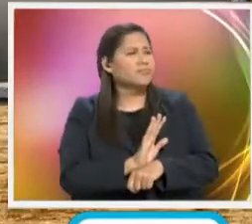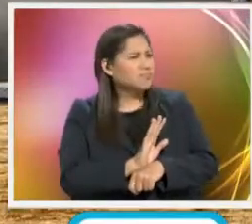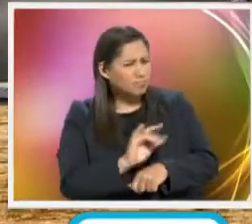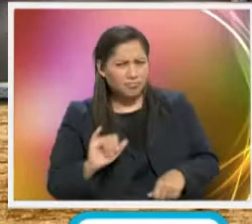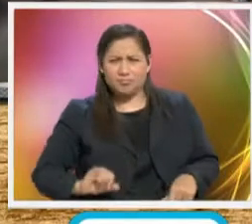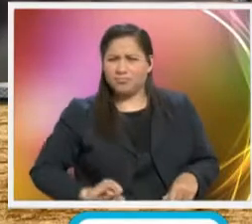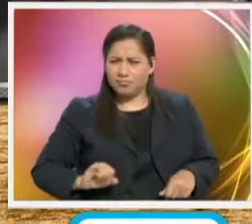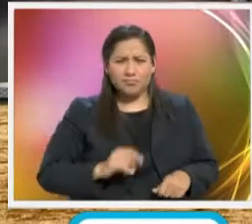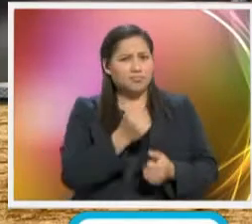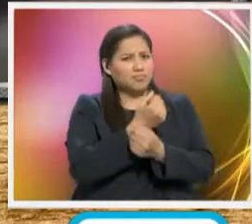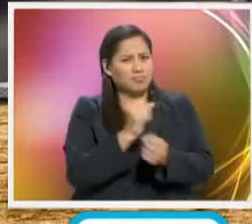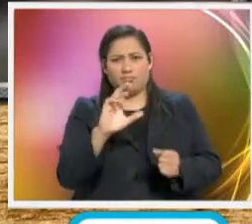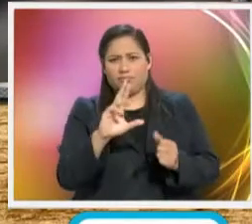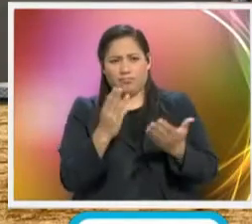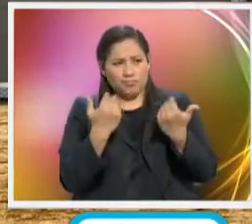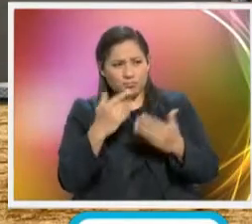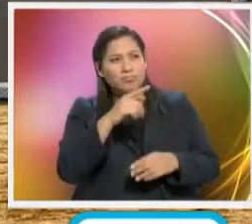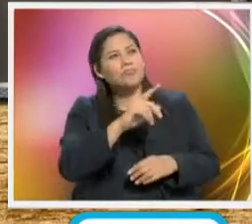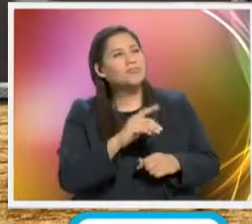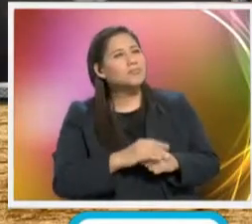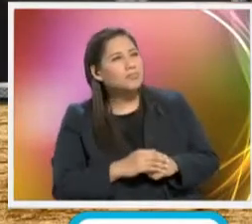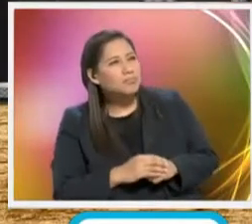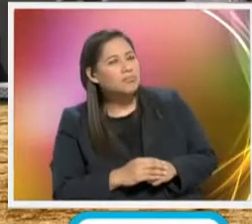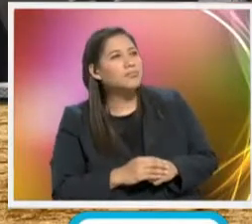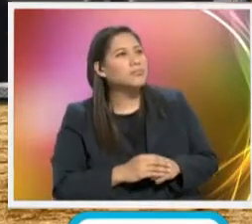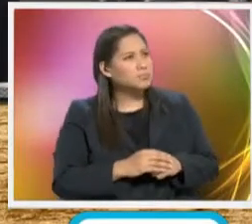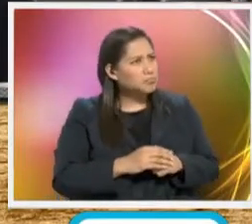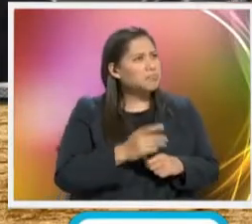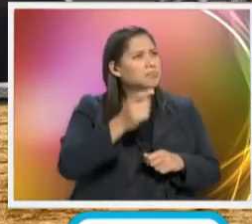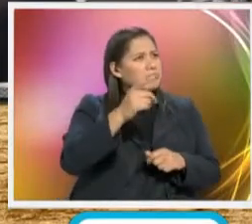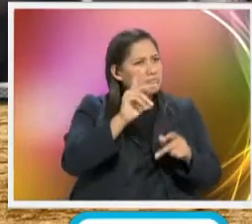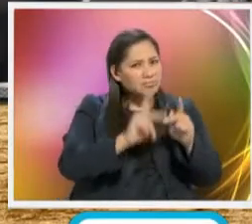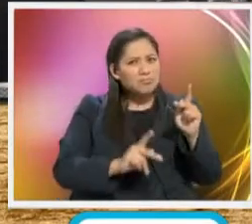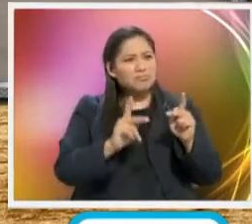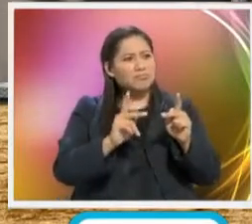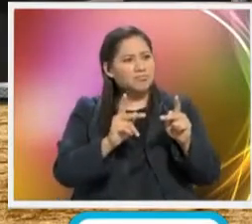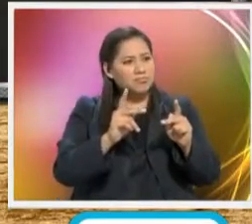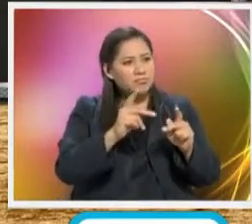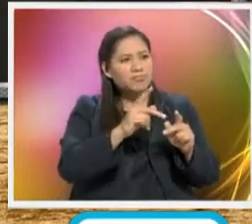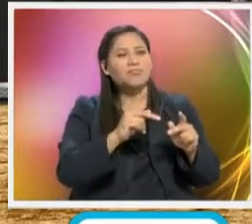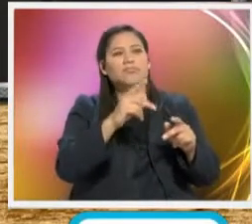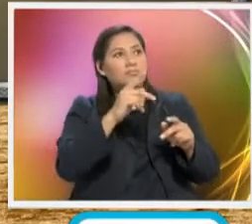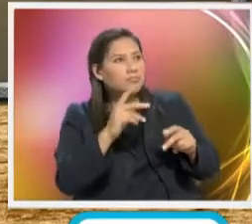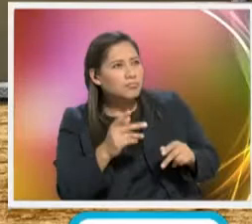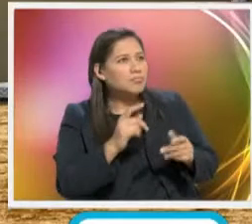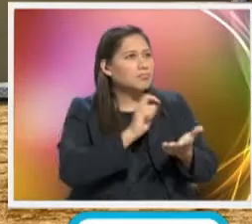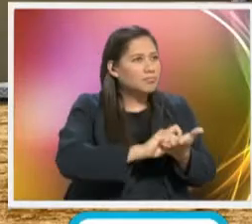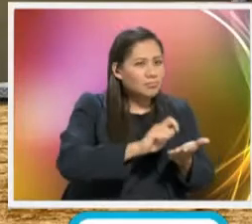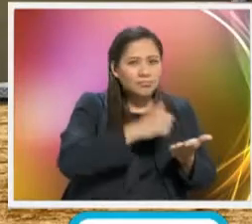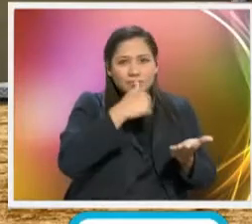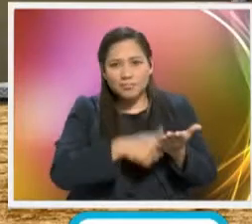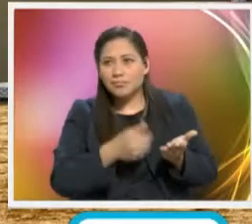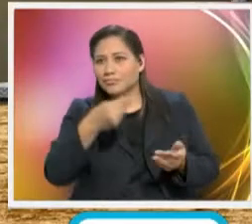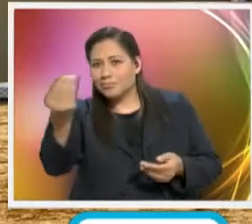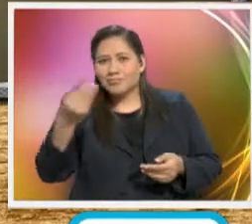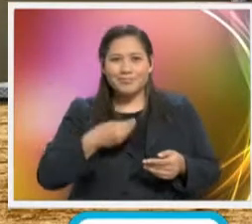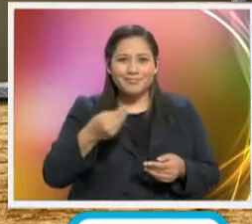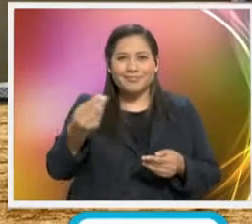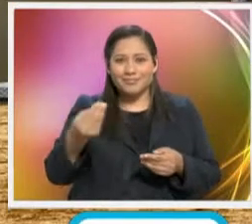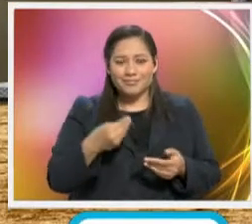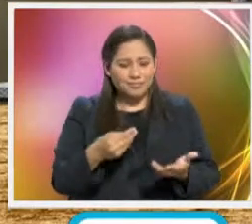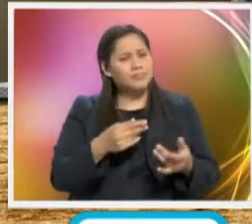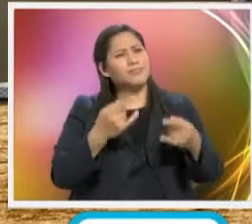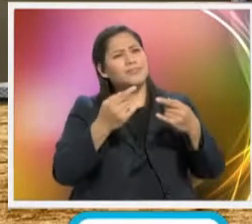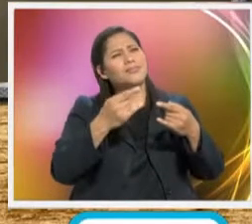está montada con un ritmo realmente enloquecedor, cortes todo el tiempo, suben, bajan, se escriben cartas, te narran